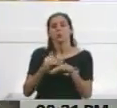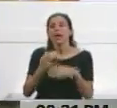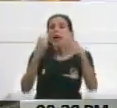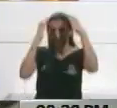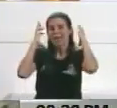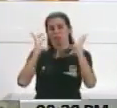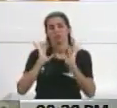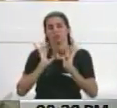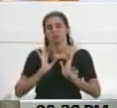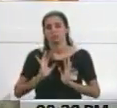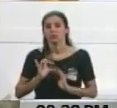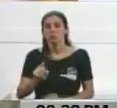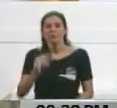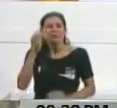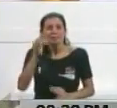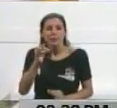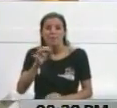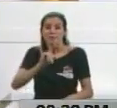No te lo pela.